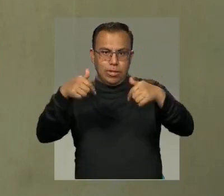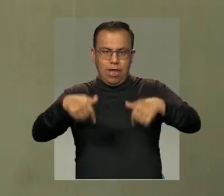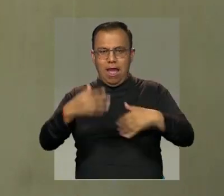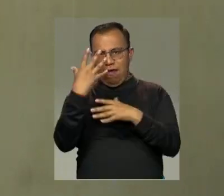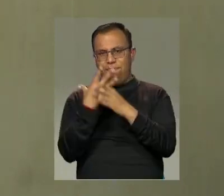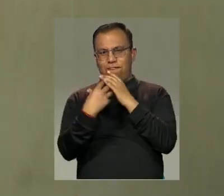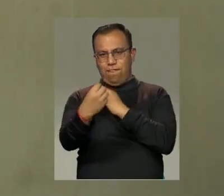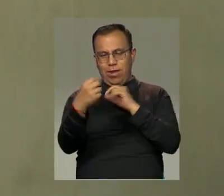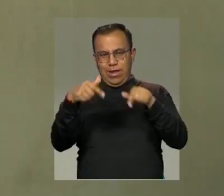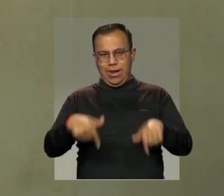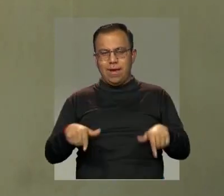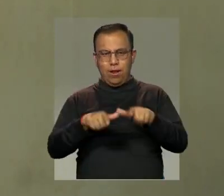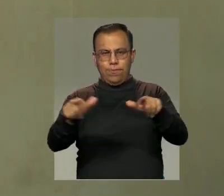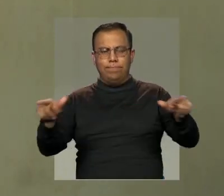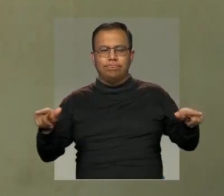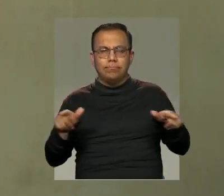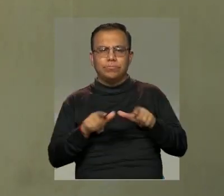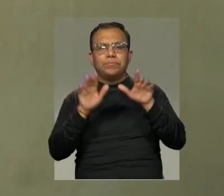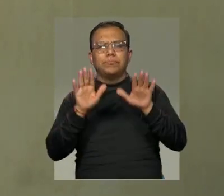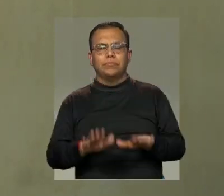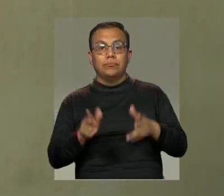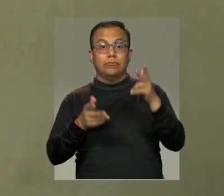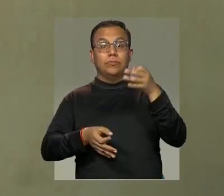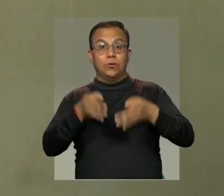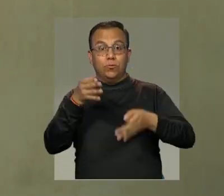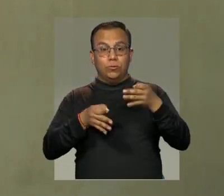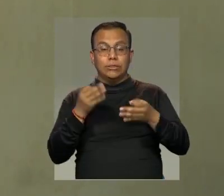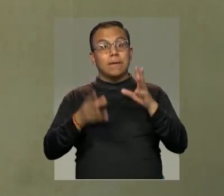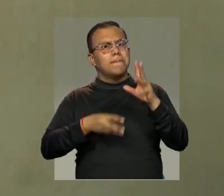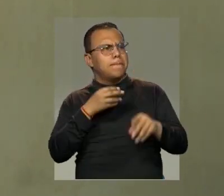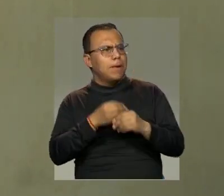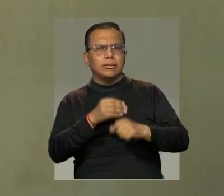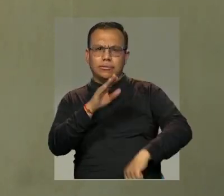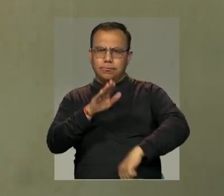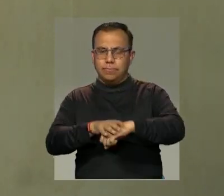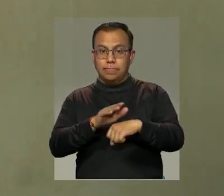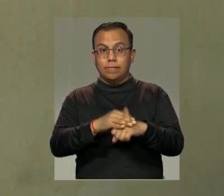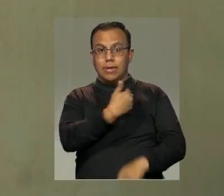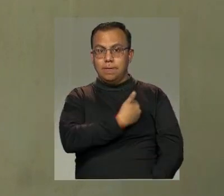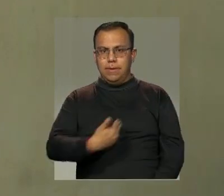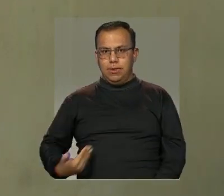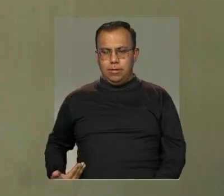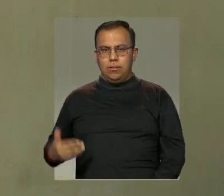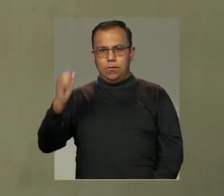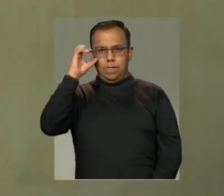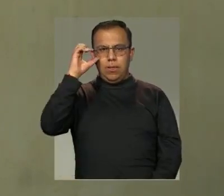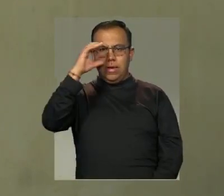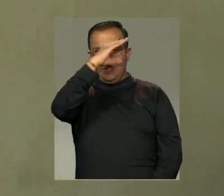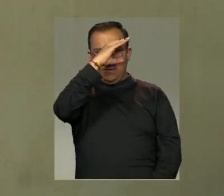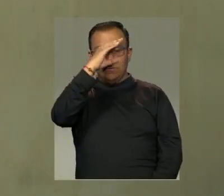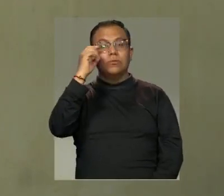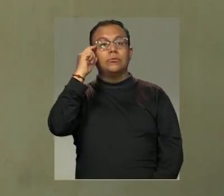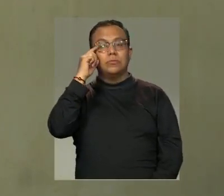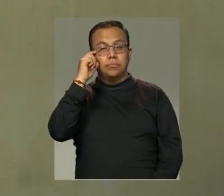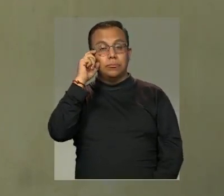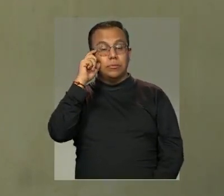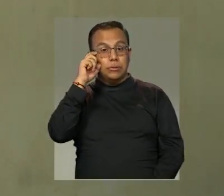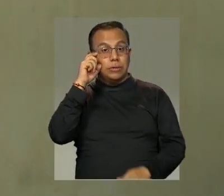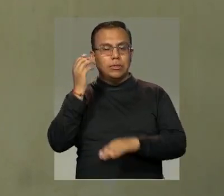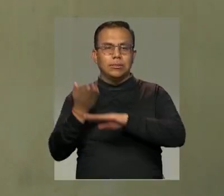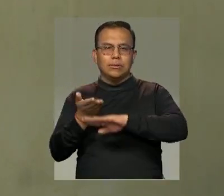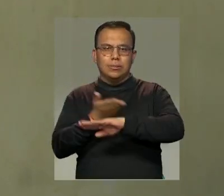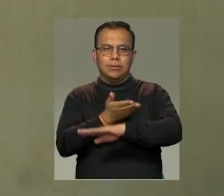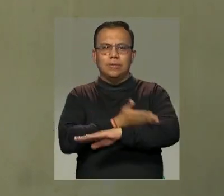las afueras de la Corte Suprema de Justicia. También recordemos que el presidente Gustavo Petro pues postuló esta